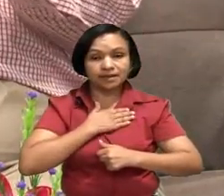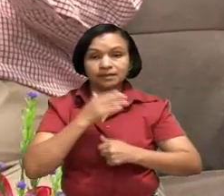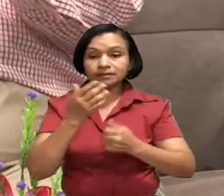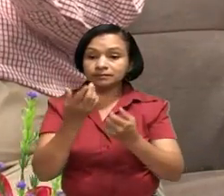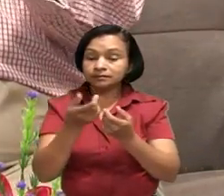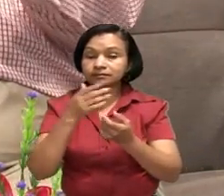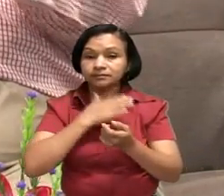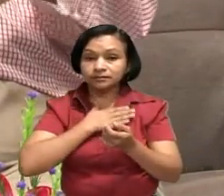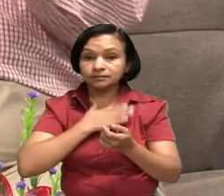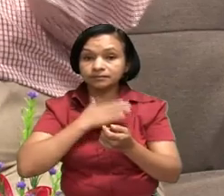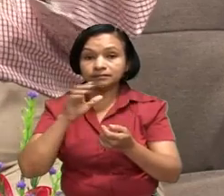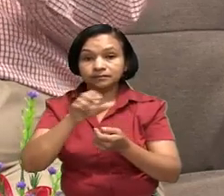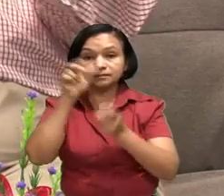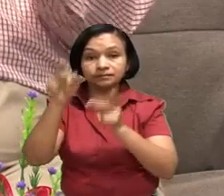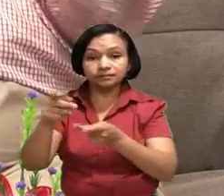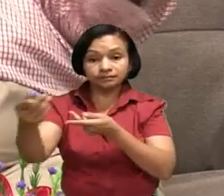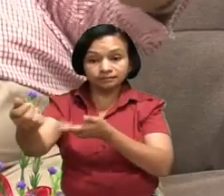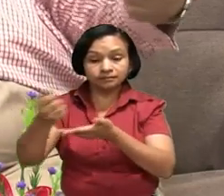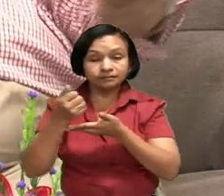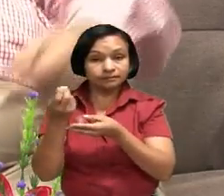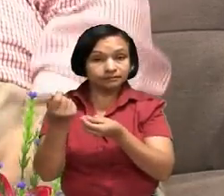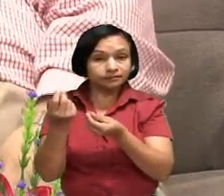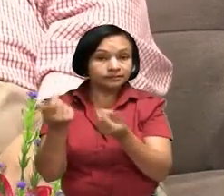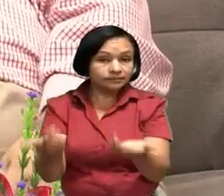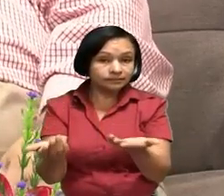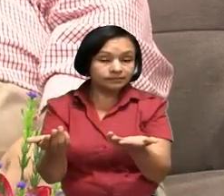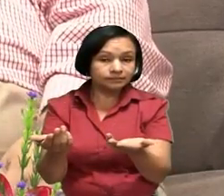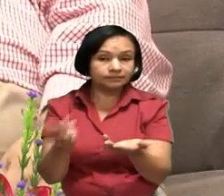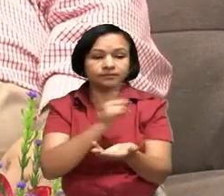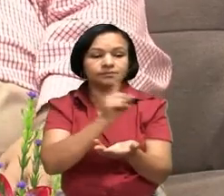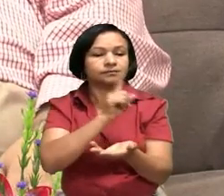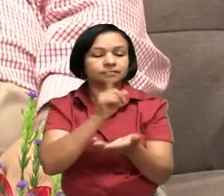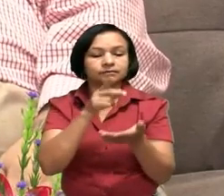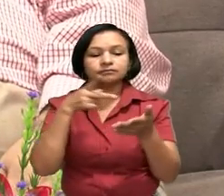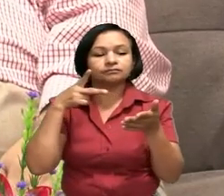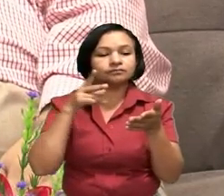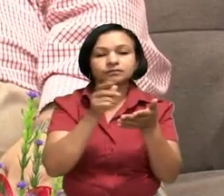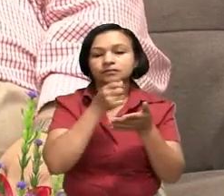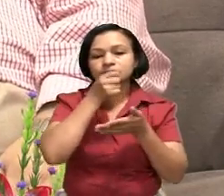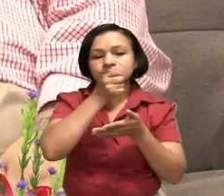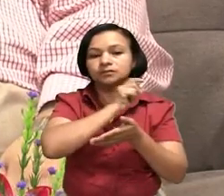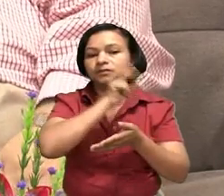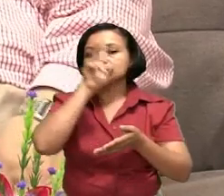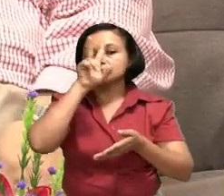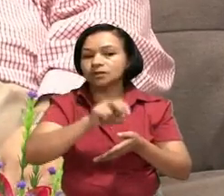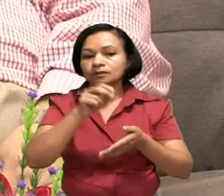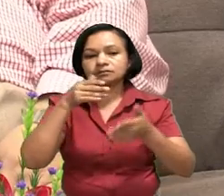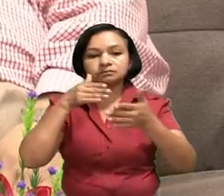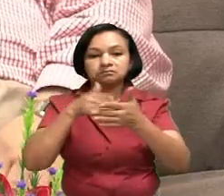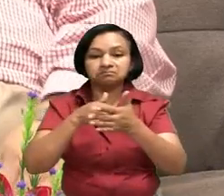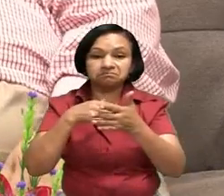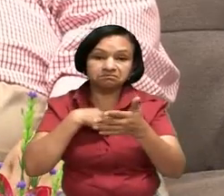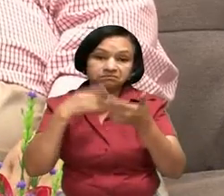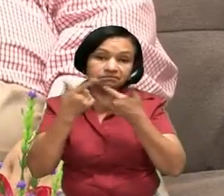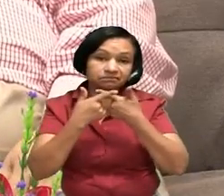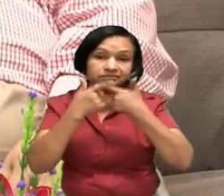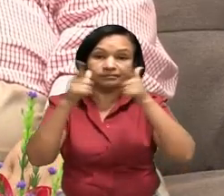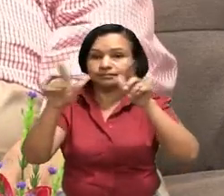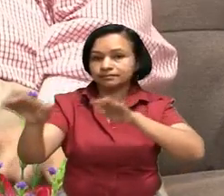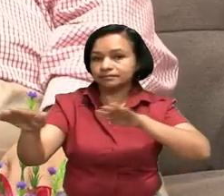intereses de alguien con los que yo también tengo interés esa noticia no pasa y hasta ahí llegó tu independencia